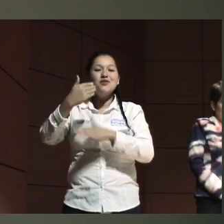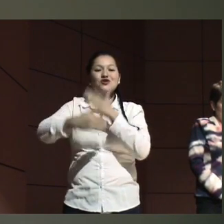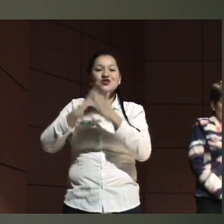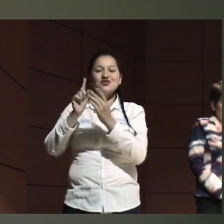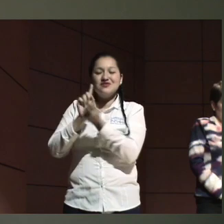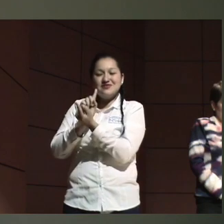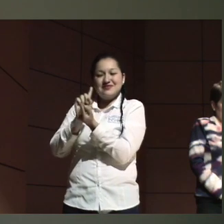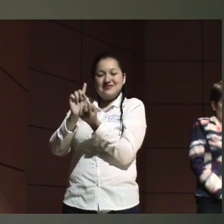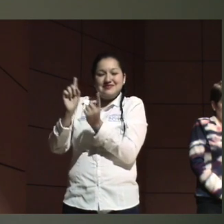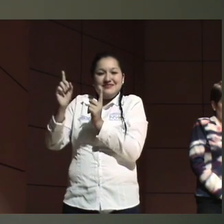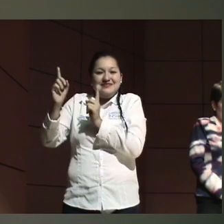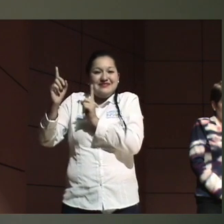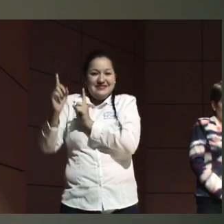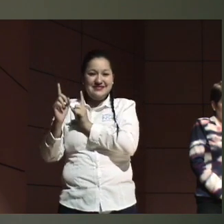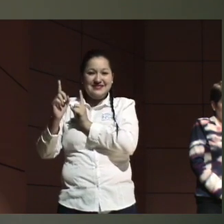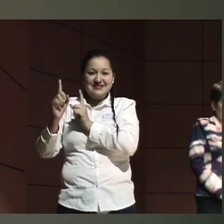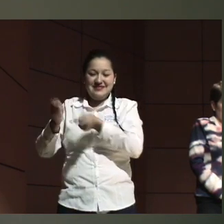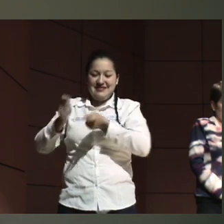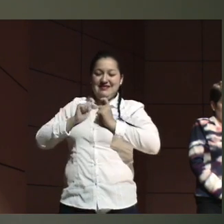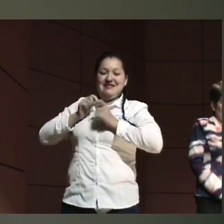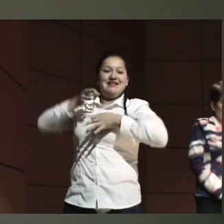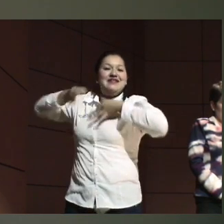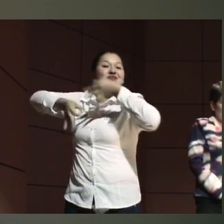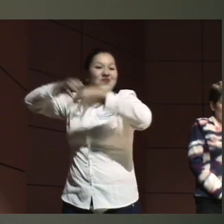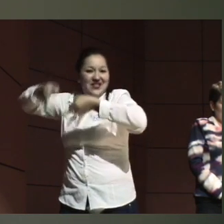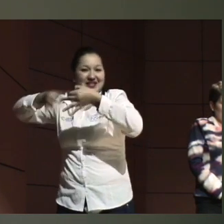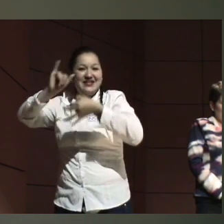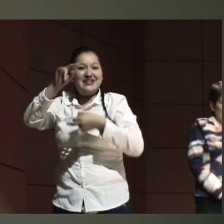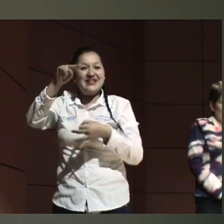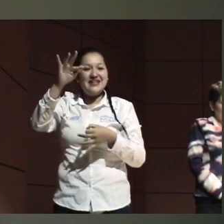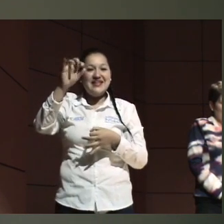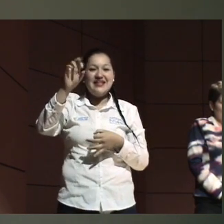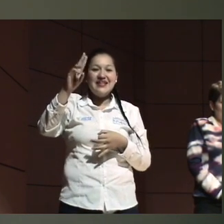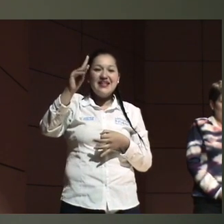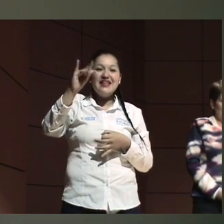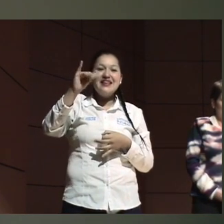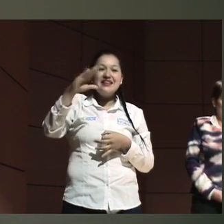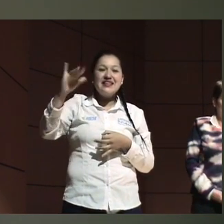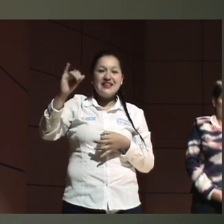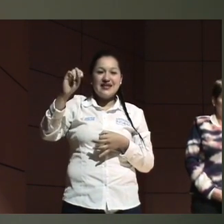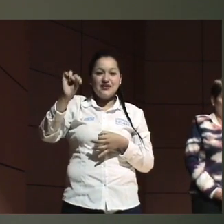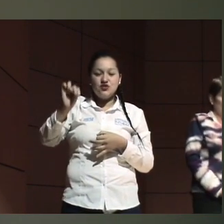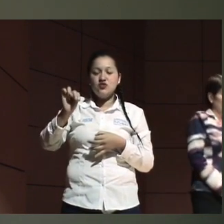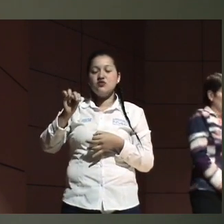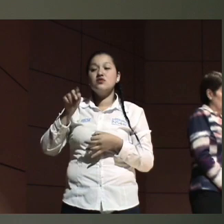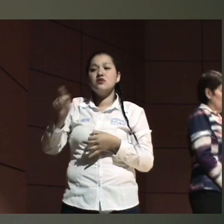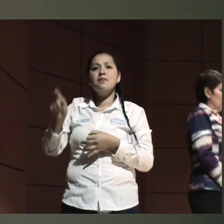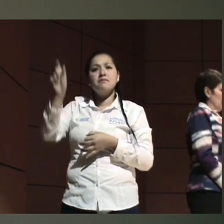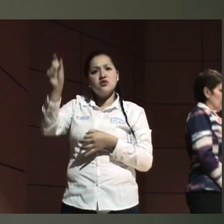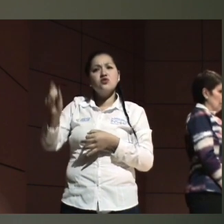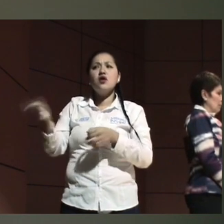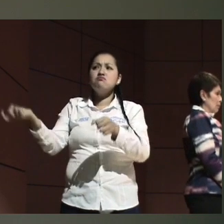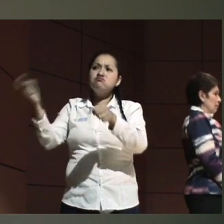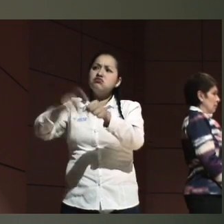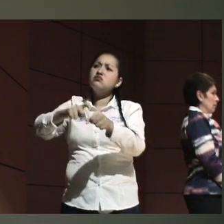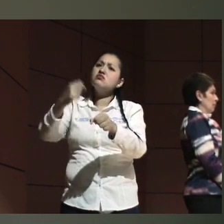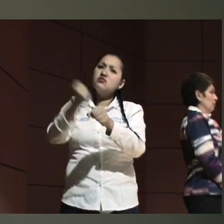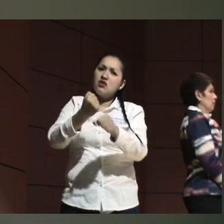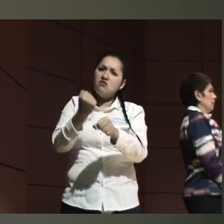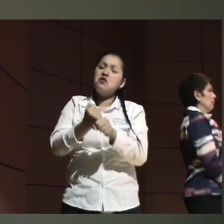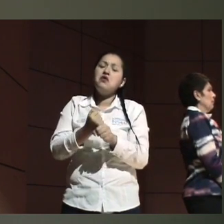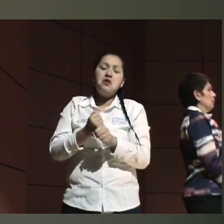en la jornada de hoy es de esa escasa porcentaje de personas que logran vincularse laboralmente y